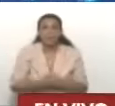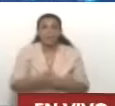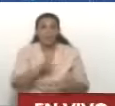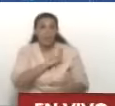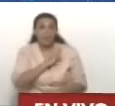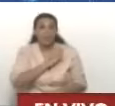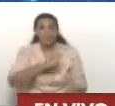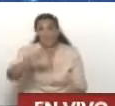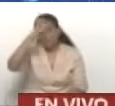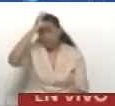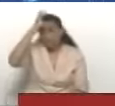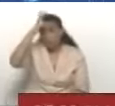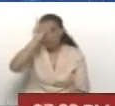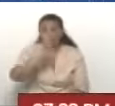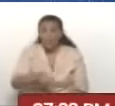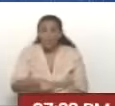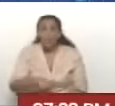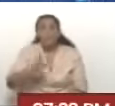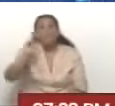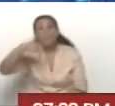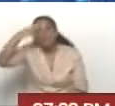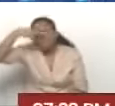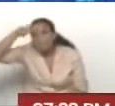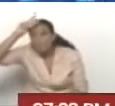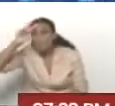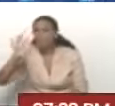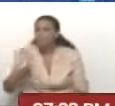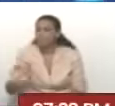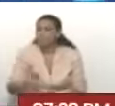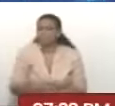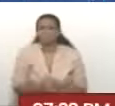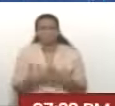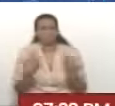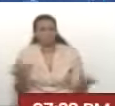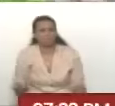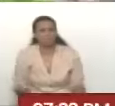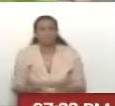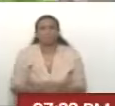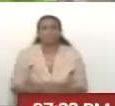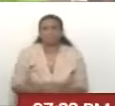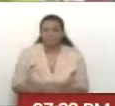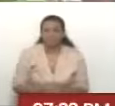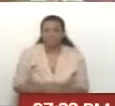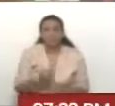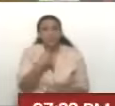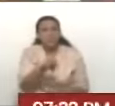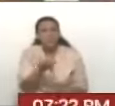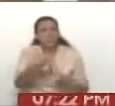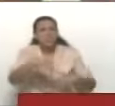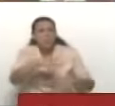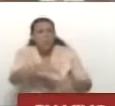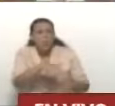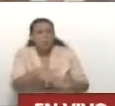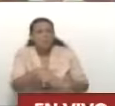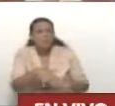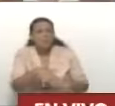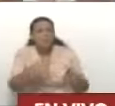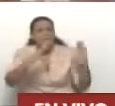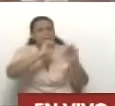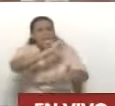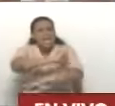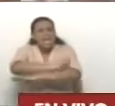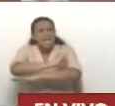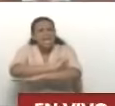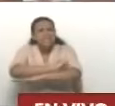Falcón y de México. ¿Ah? Y le dije, ¿dónde queda su